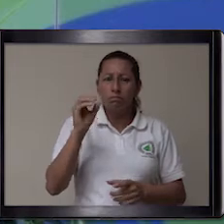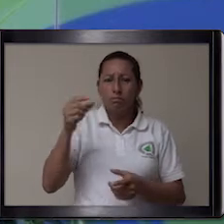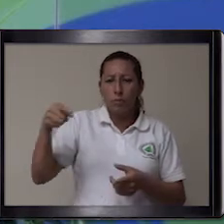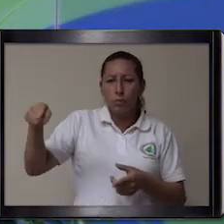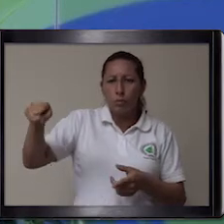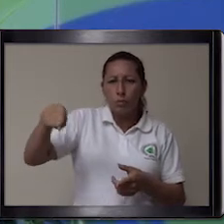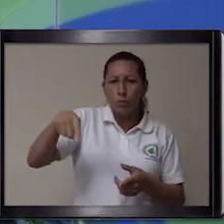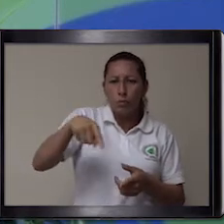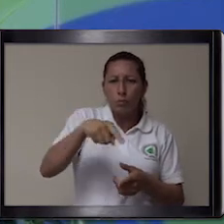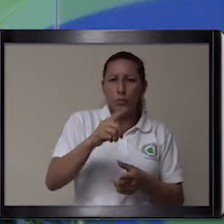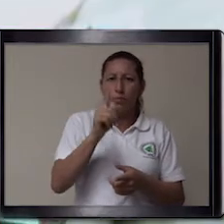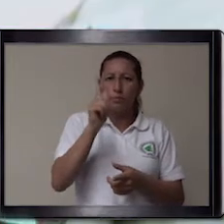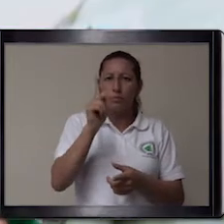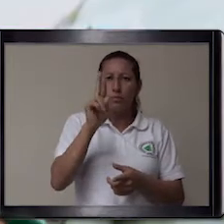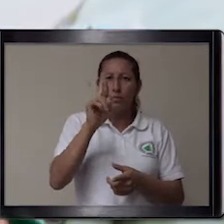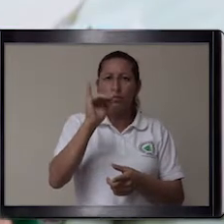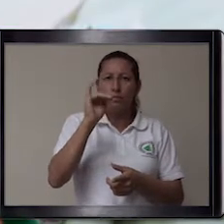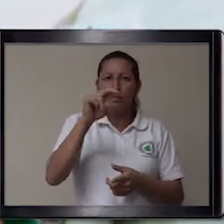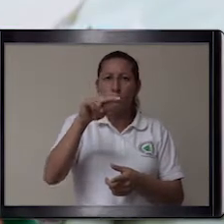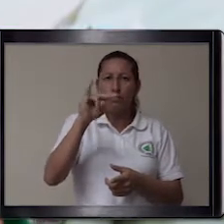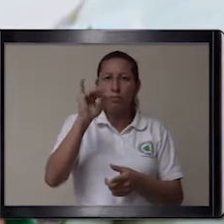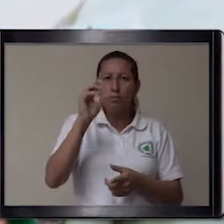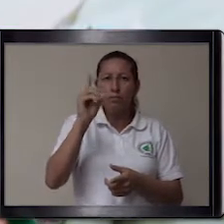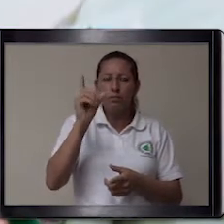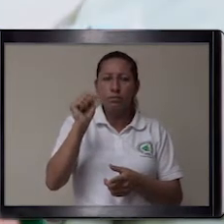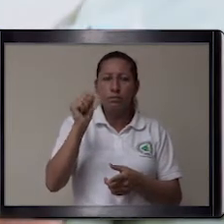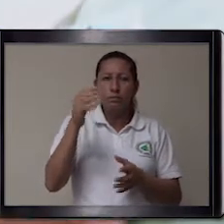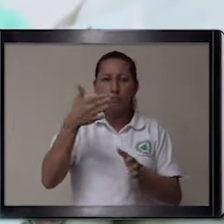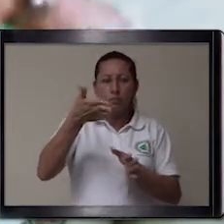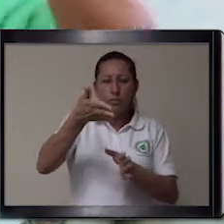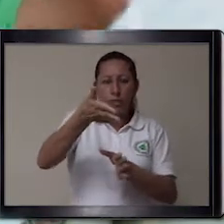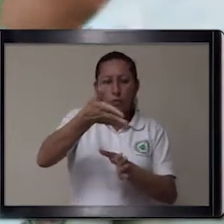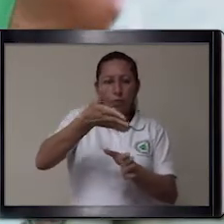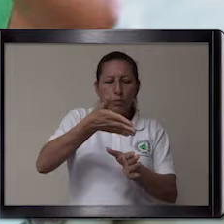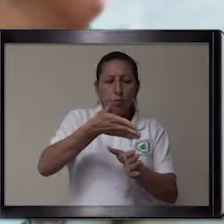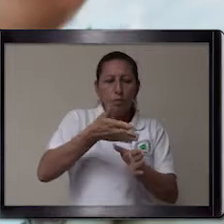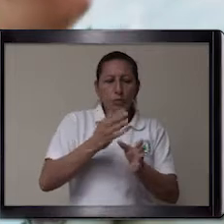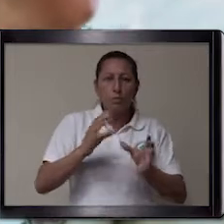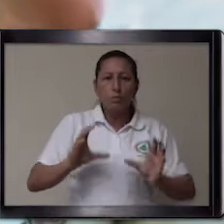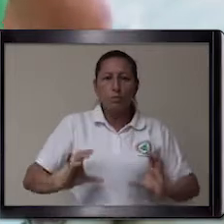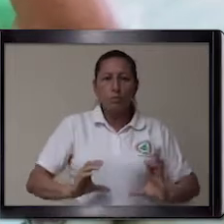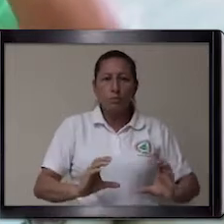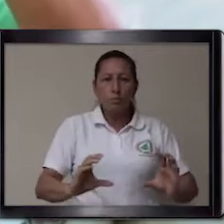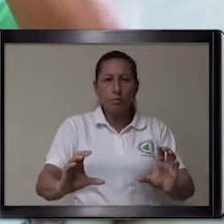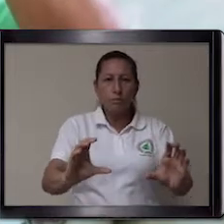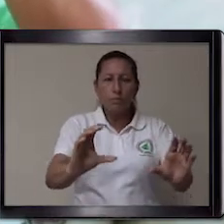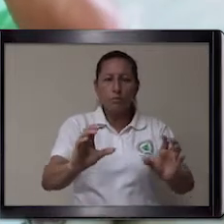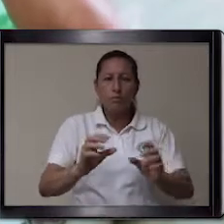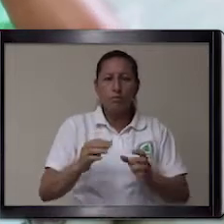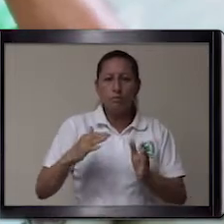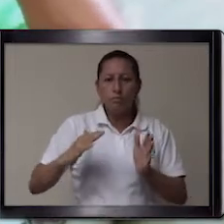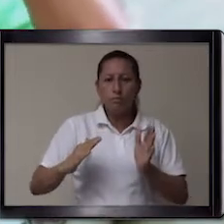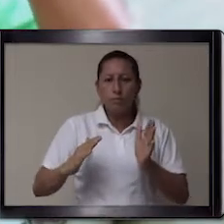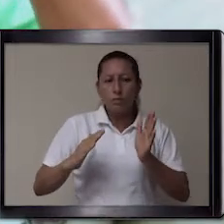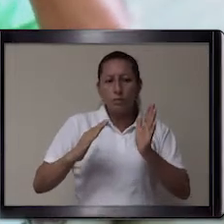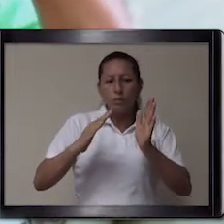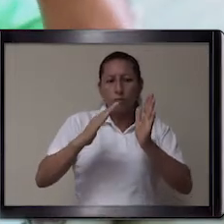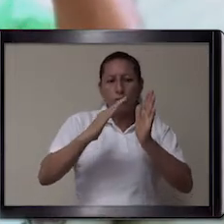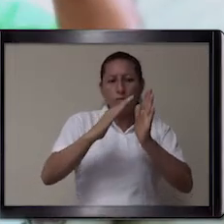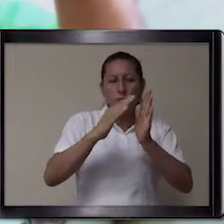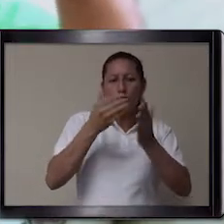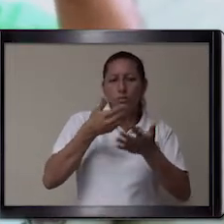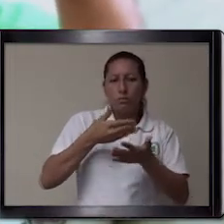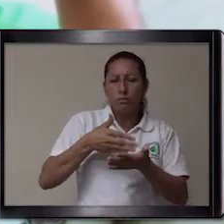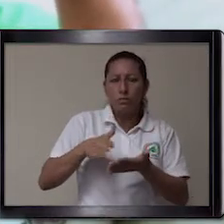él va en el borde del Valle de Sébaco, donde tenés las zonas levantadas. Entonces ahí ya